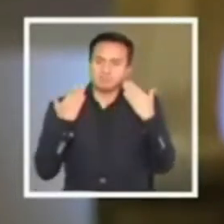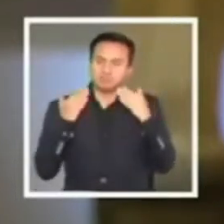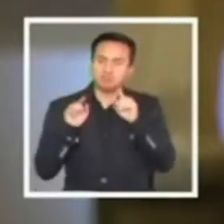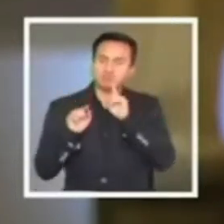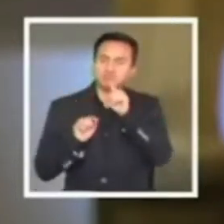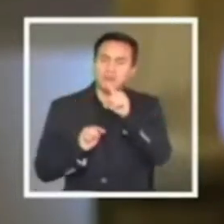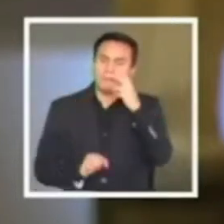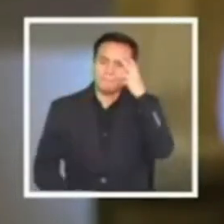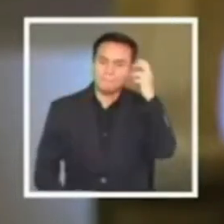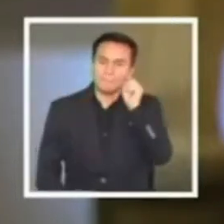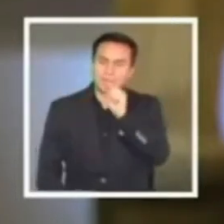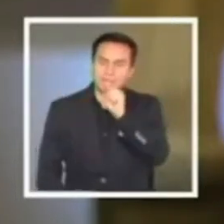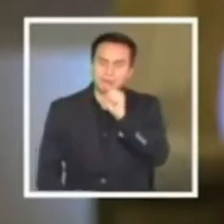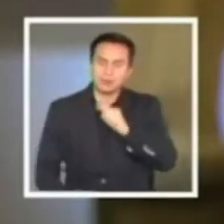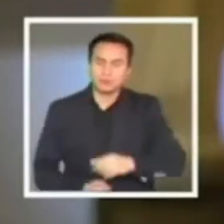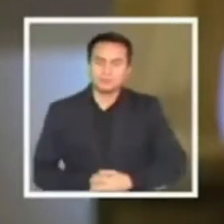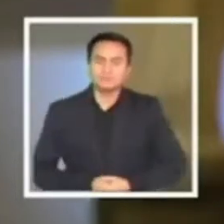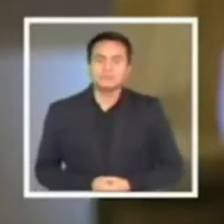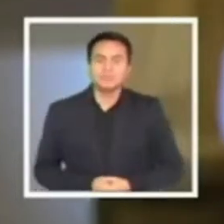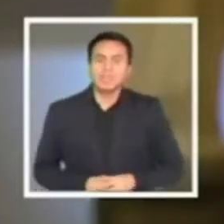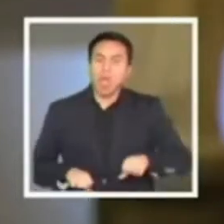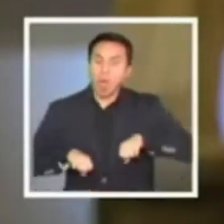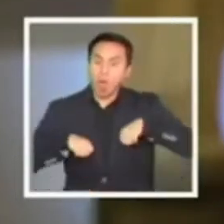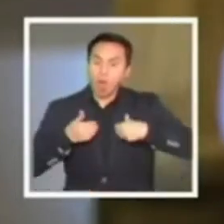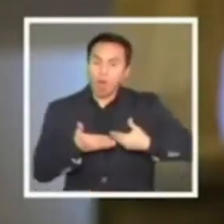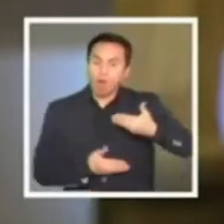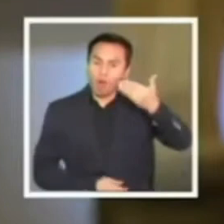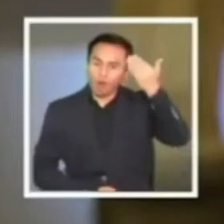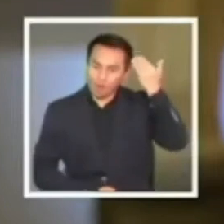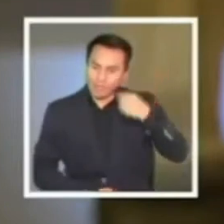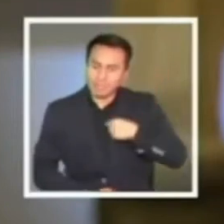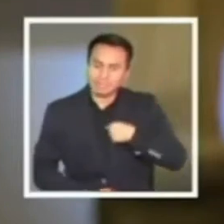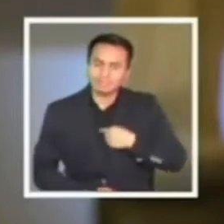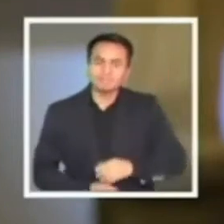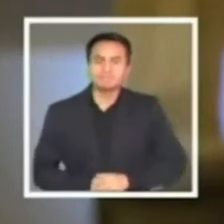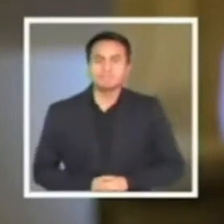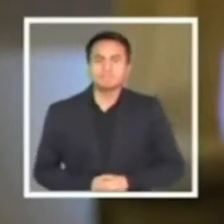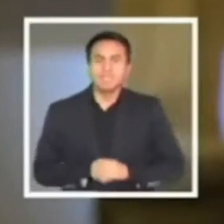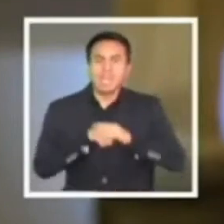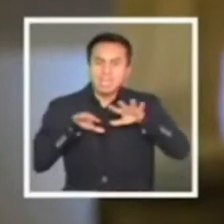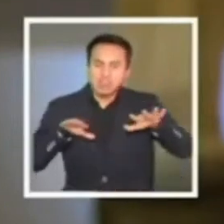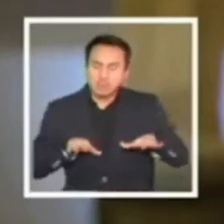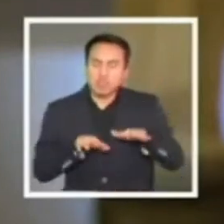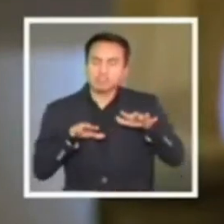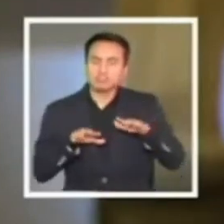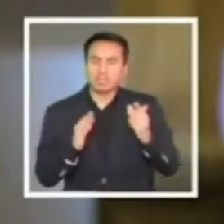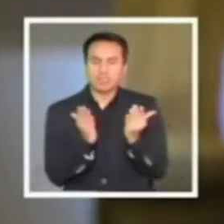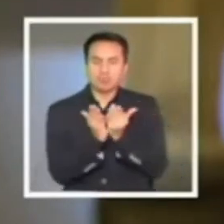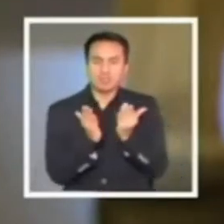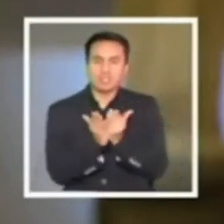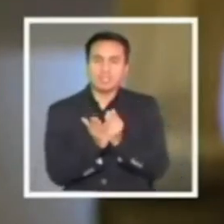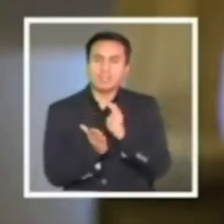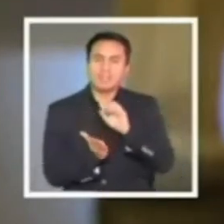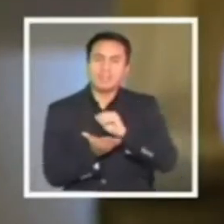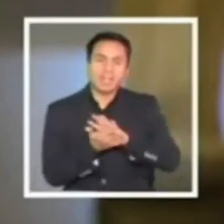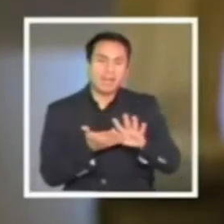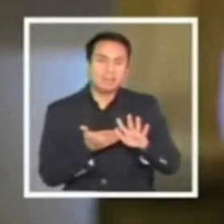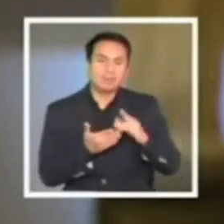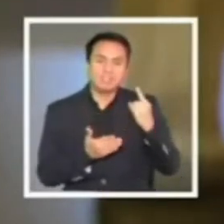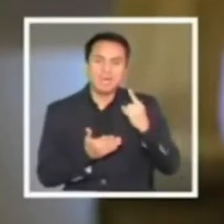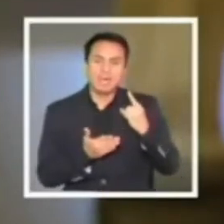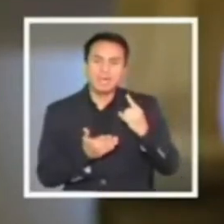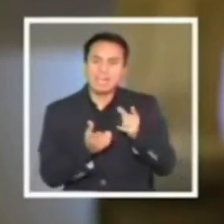México. De joven, con mucho esfuerzo, llegué a estudiar becado a la